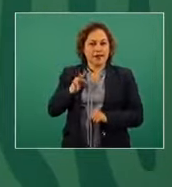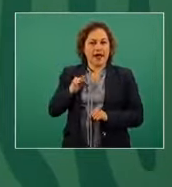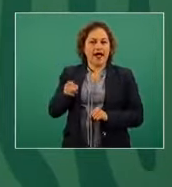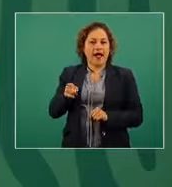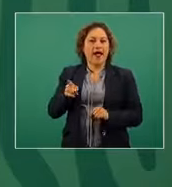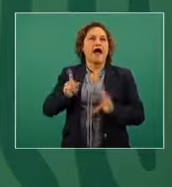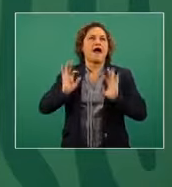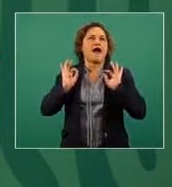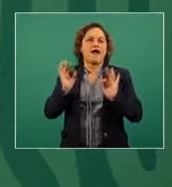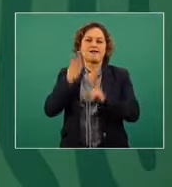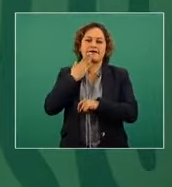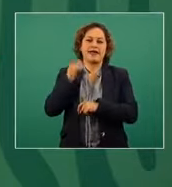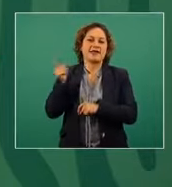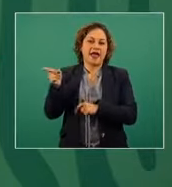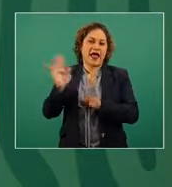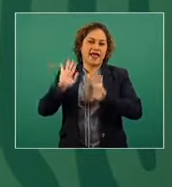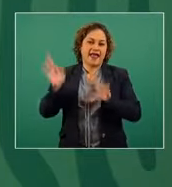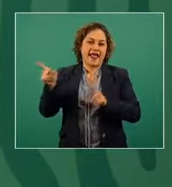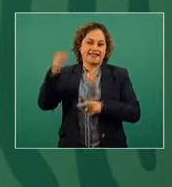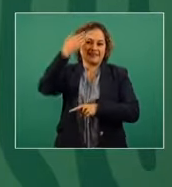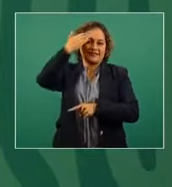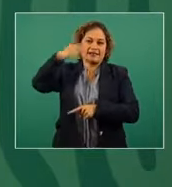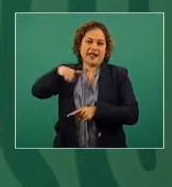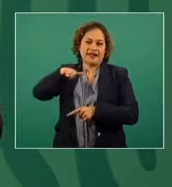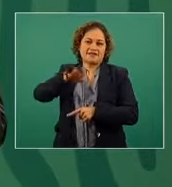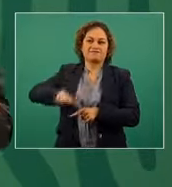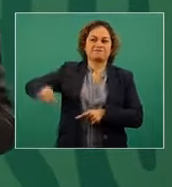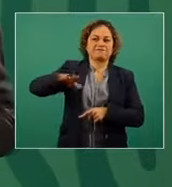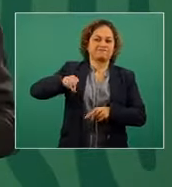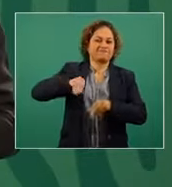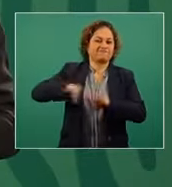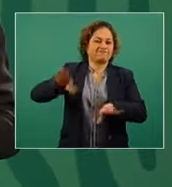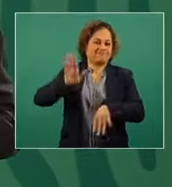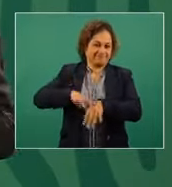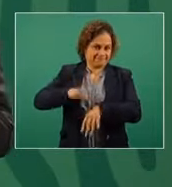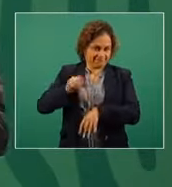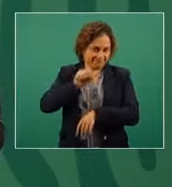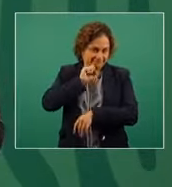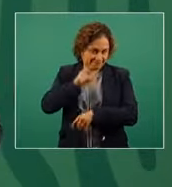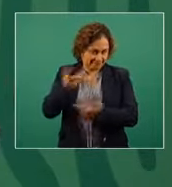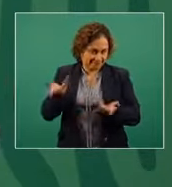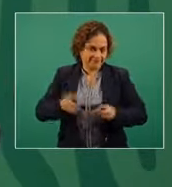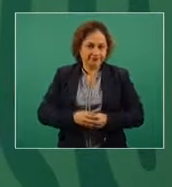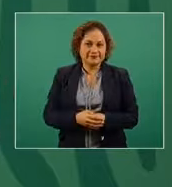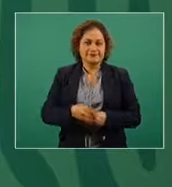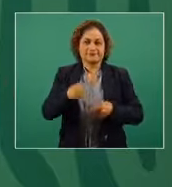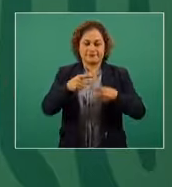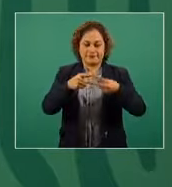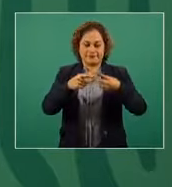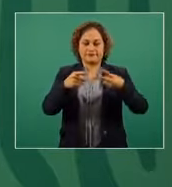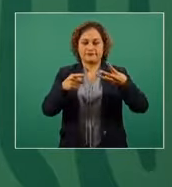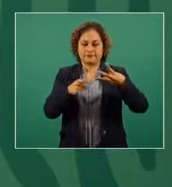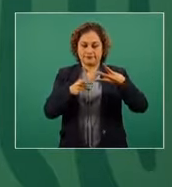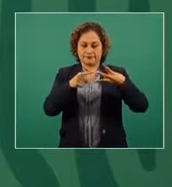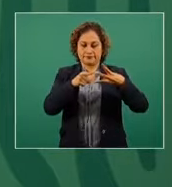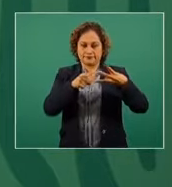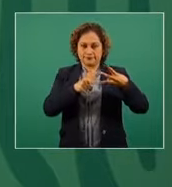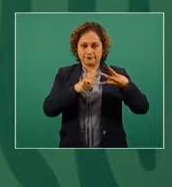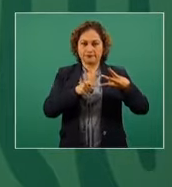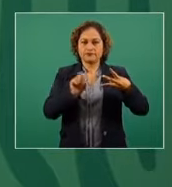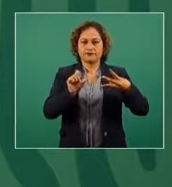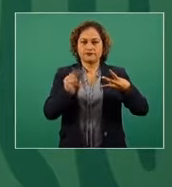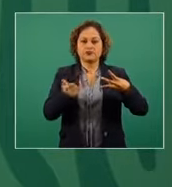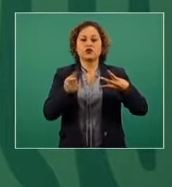se sabe de la campaña. Y las otras dos es la